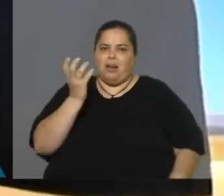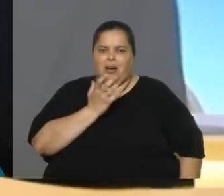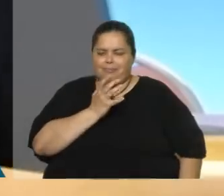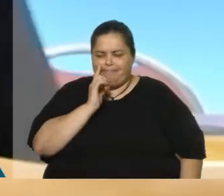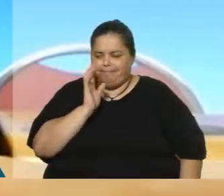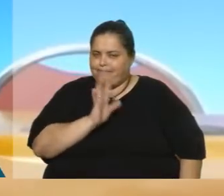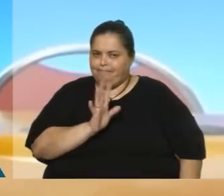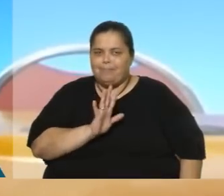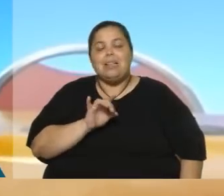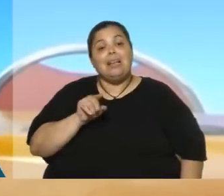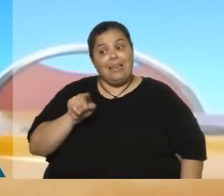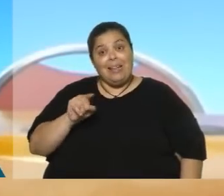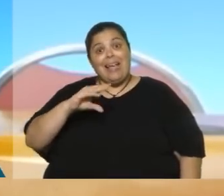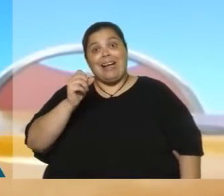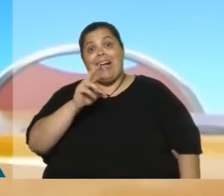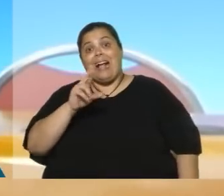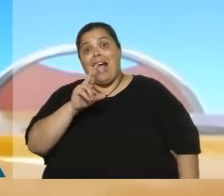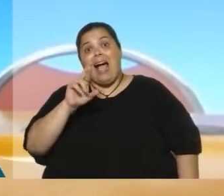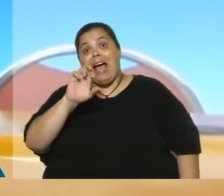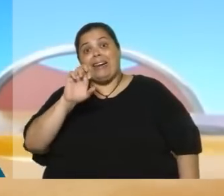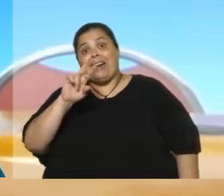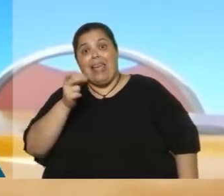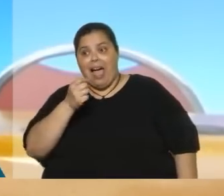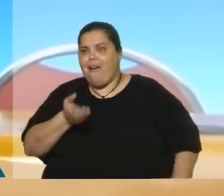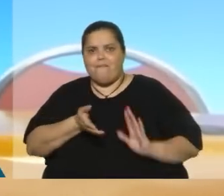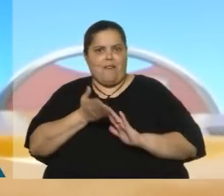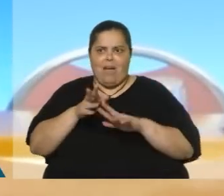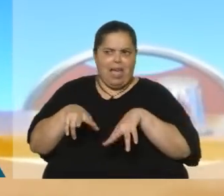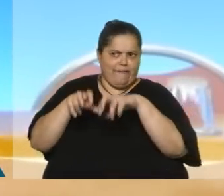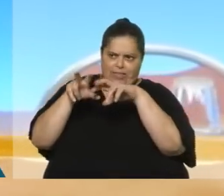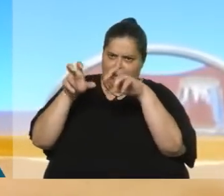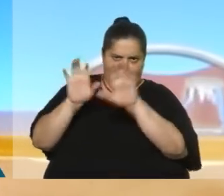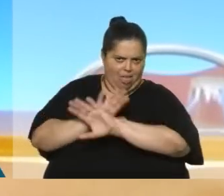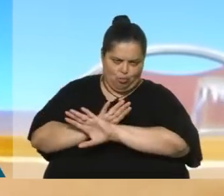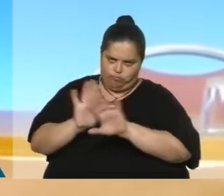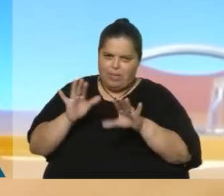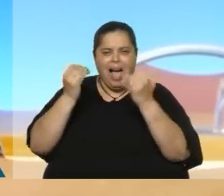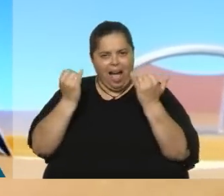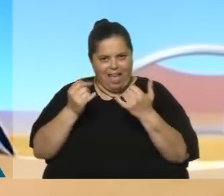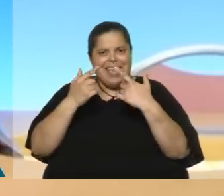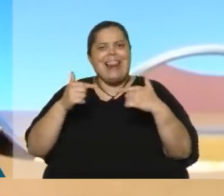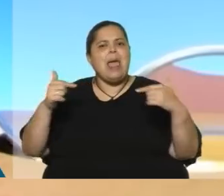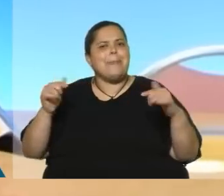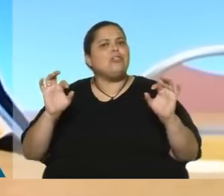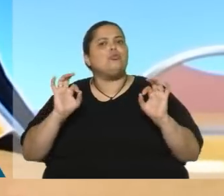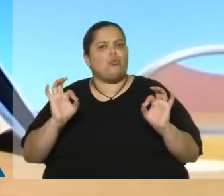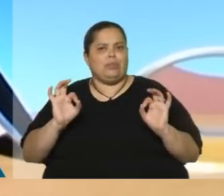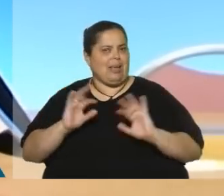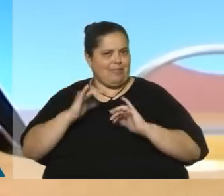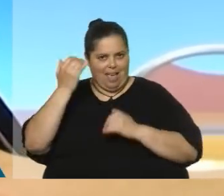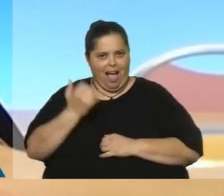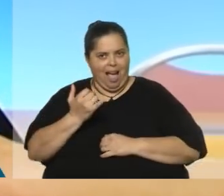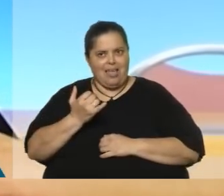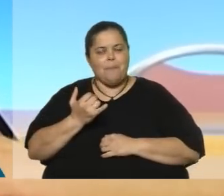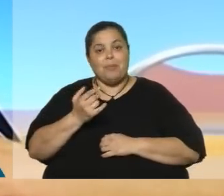Charles Carrera va a ser investigado y ya hay elementos suficientes. ¿Usted cree que